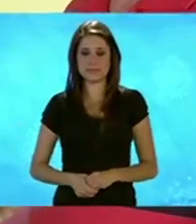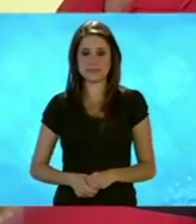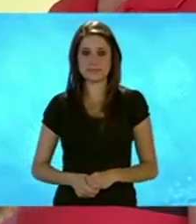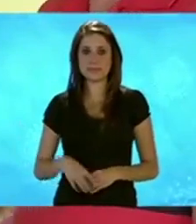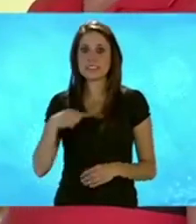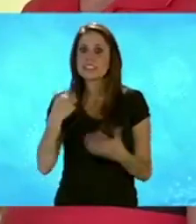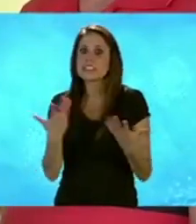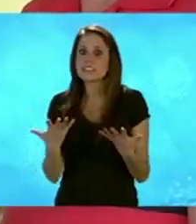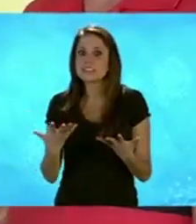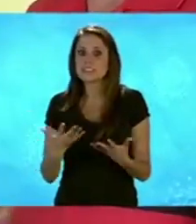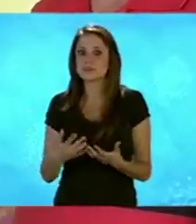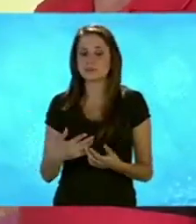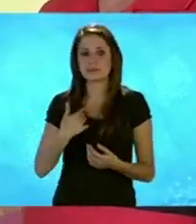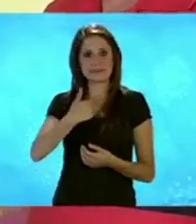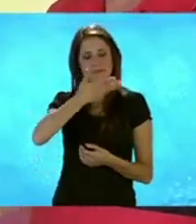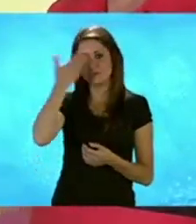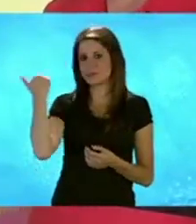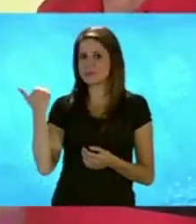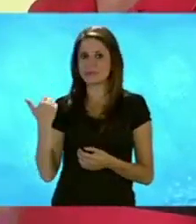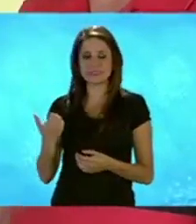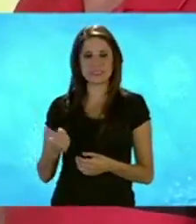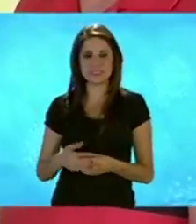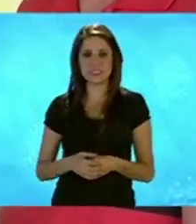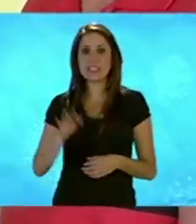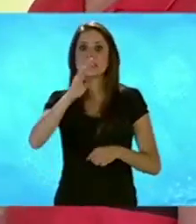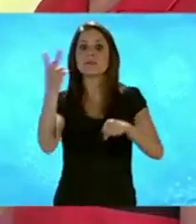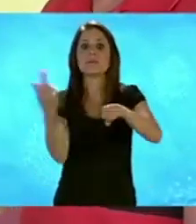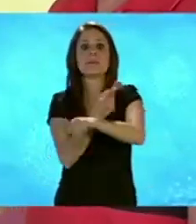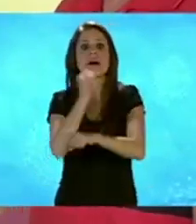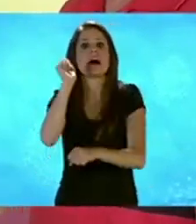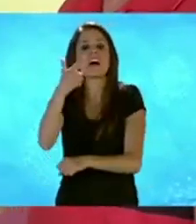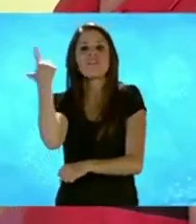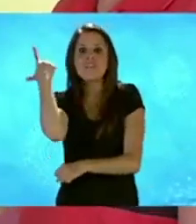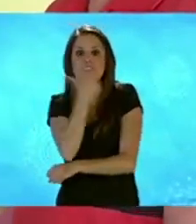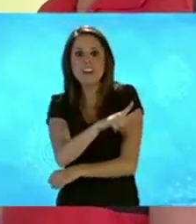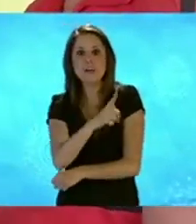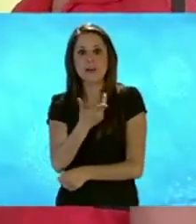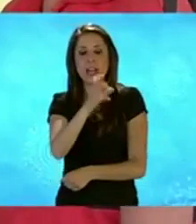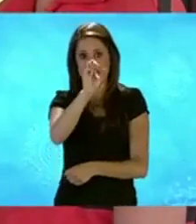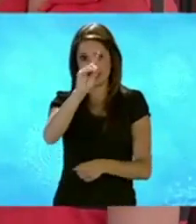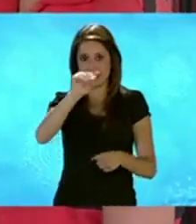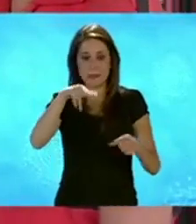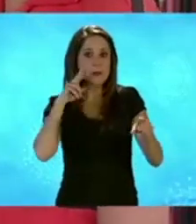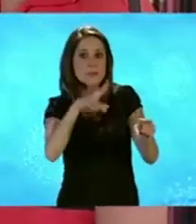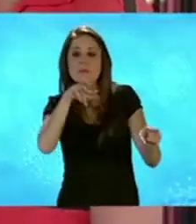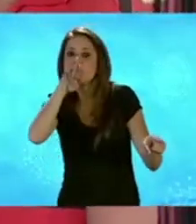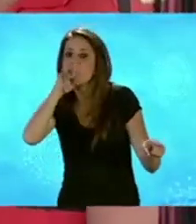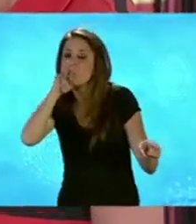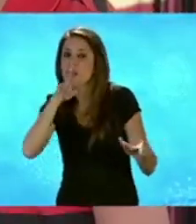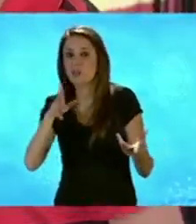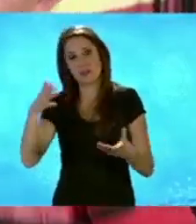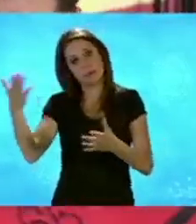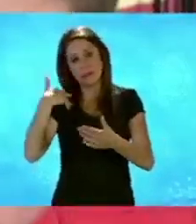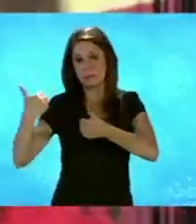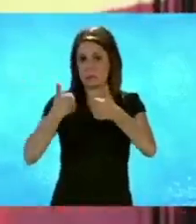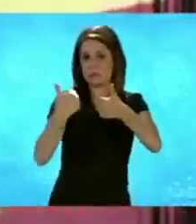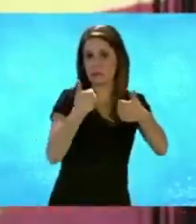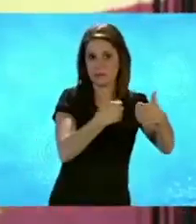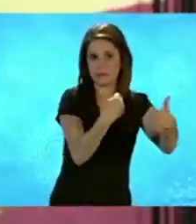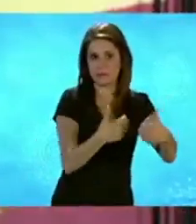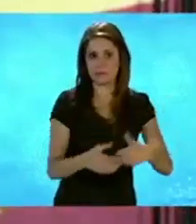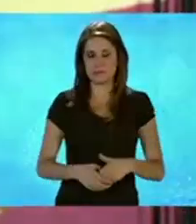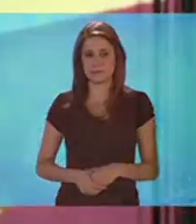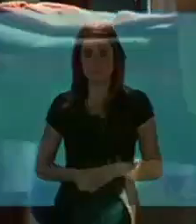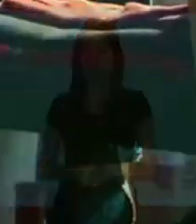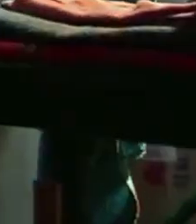¿Qué hacemos? No sé. ¿Y si le pasó algo feo? Don Esteban está bien preocupado. Pues vamos a seguirlos, ¿no? ¡Vamos!